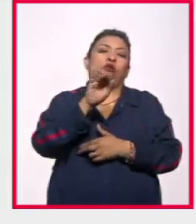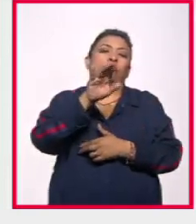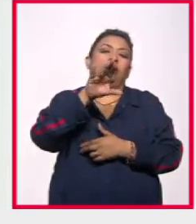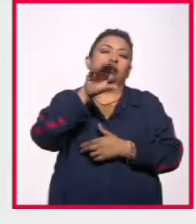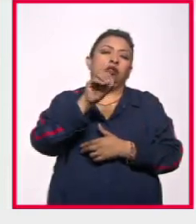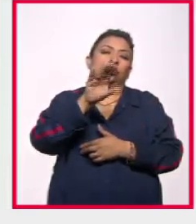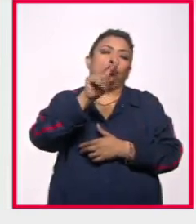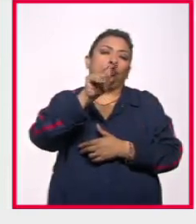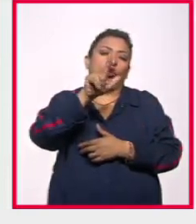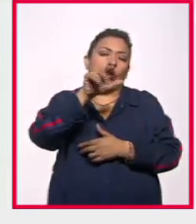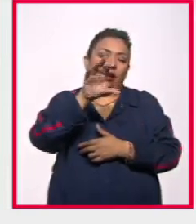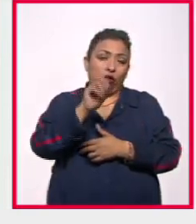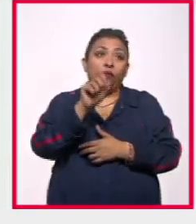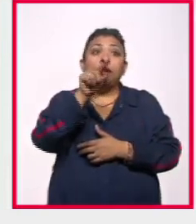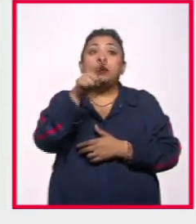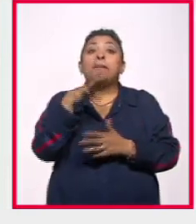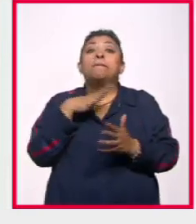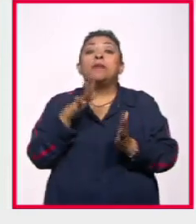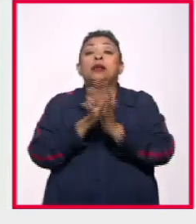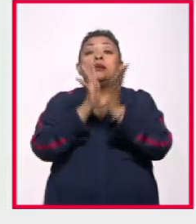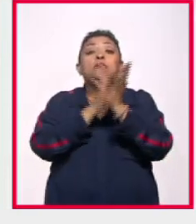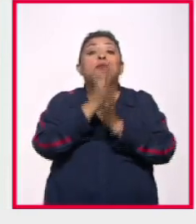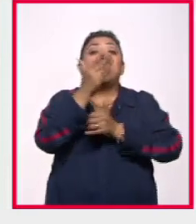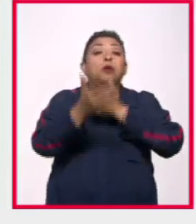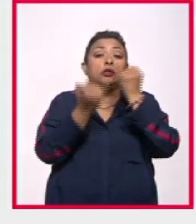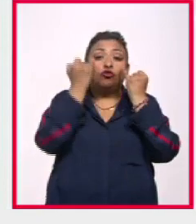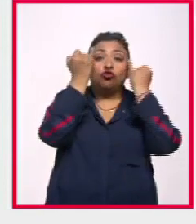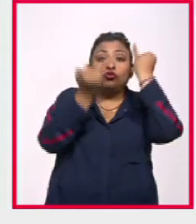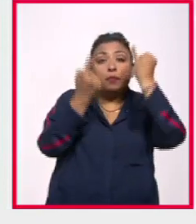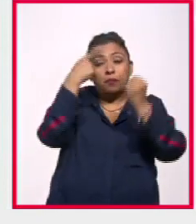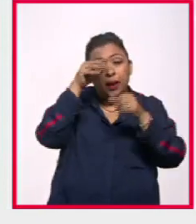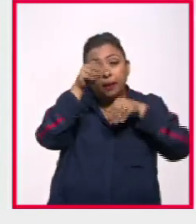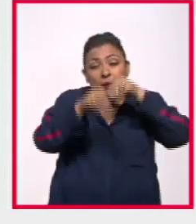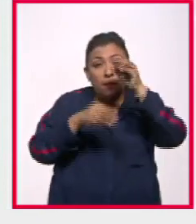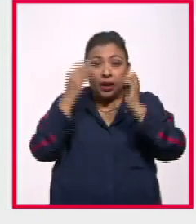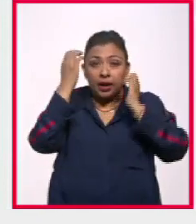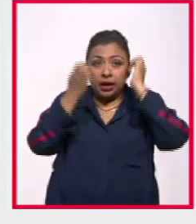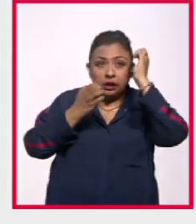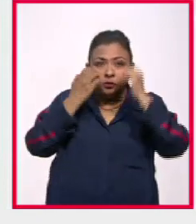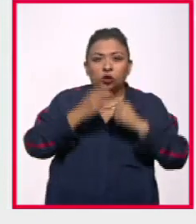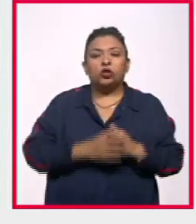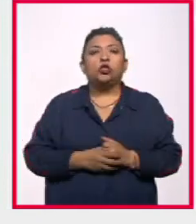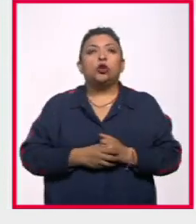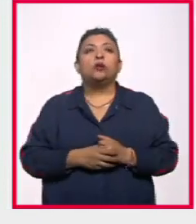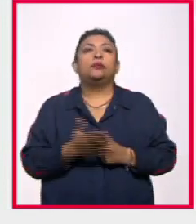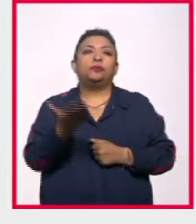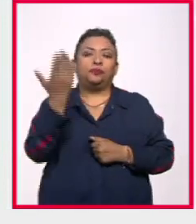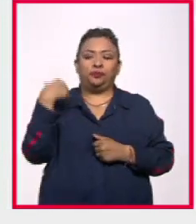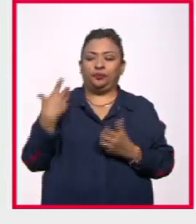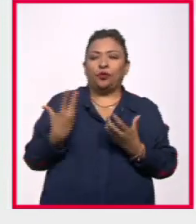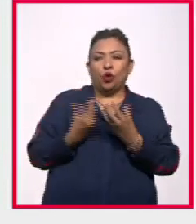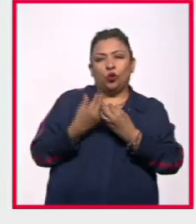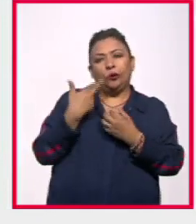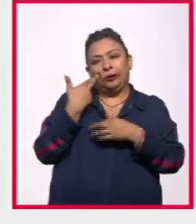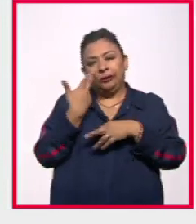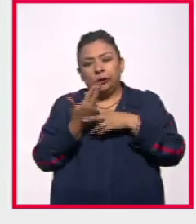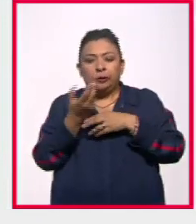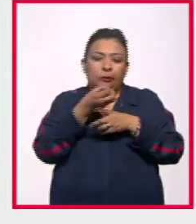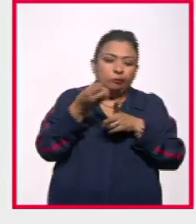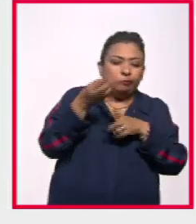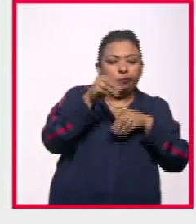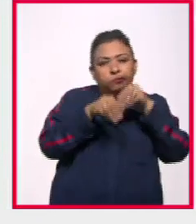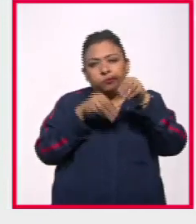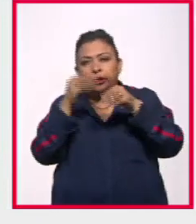Toledo, quien además participó en el proceso creativo de la exposición. Cuando estábamos organizando esta